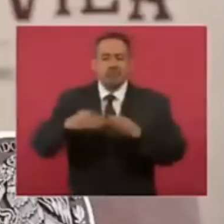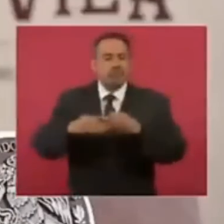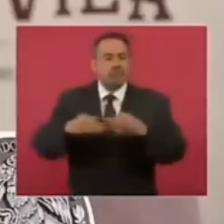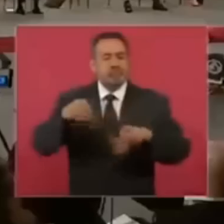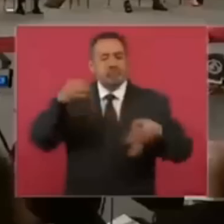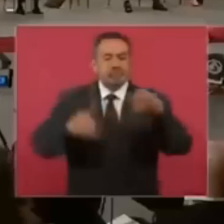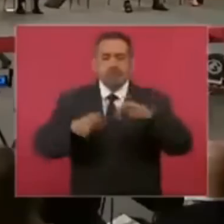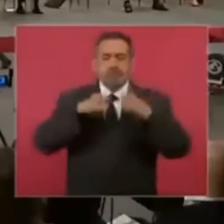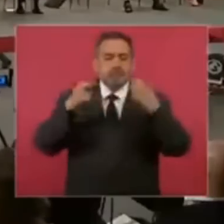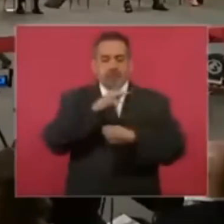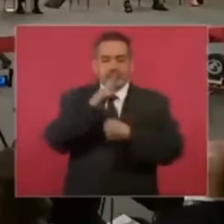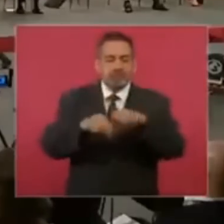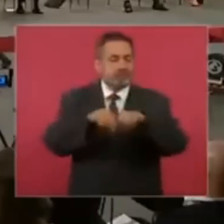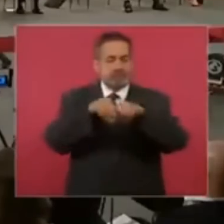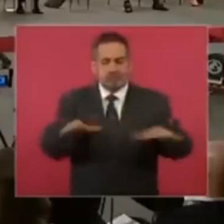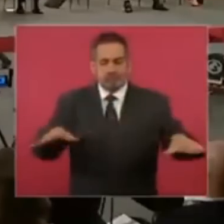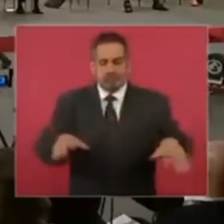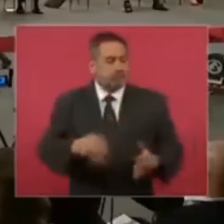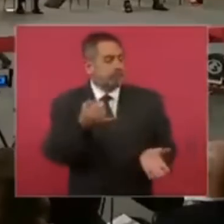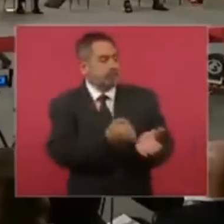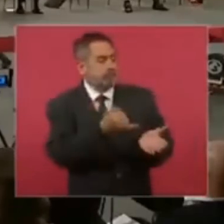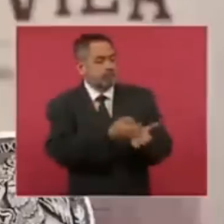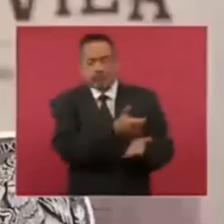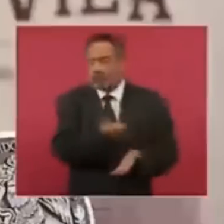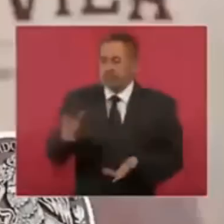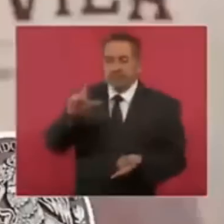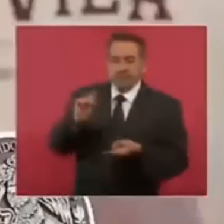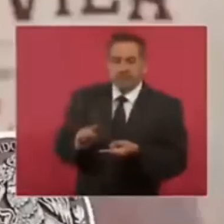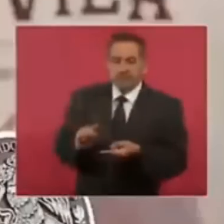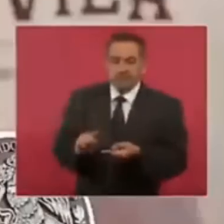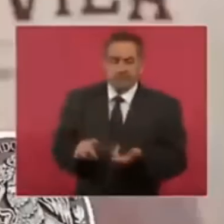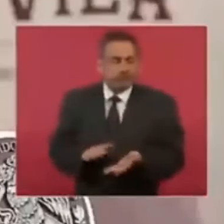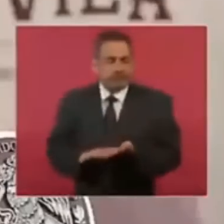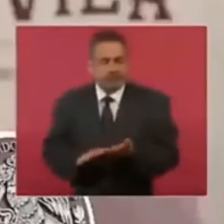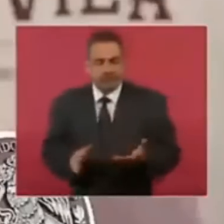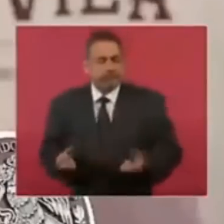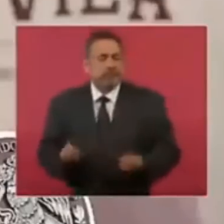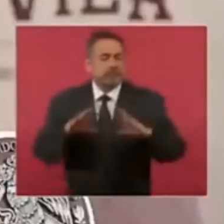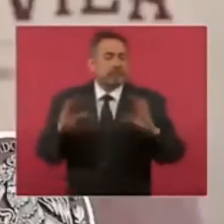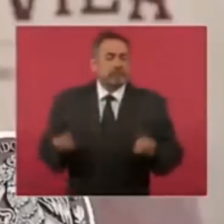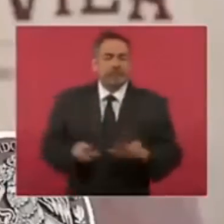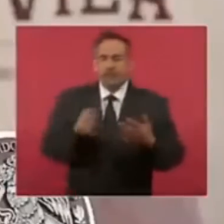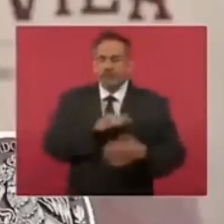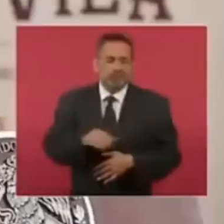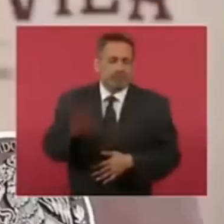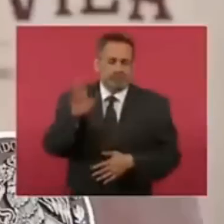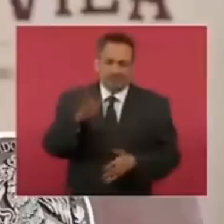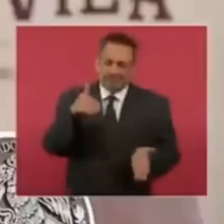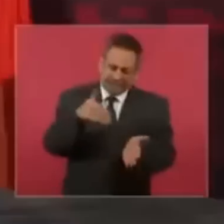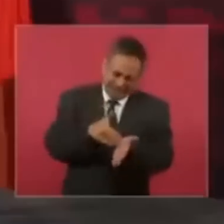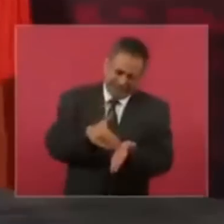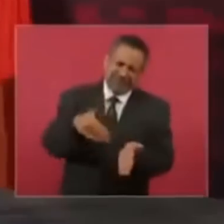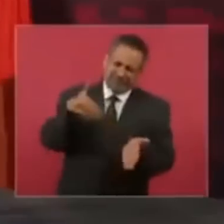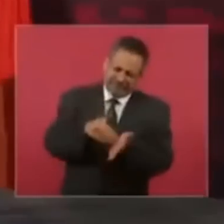de Justicia de la Nación se pone del lado del pueblo. Hoy, la exhibida que dio el presidente López Obrador